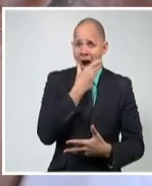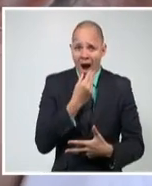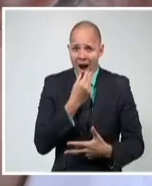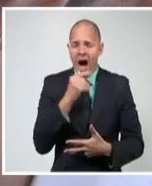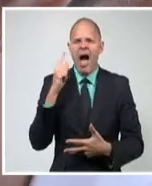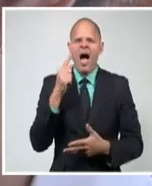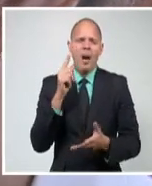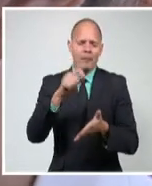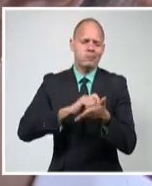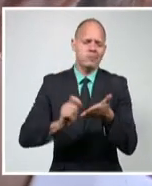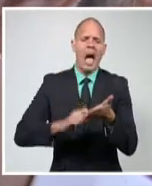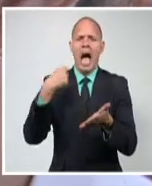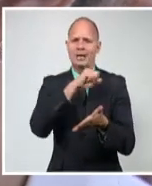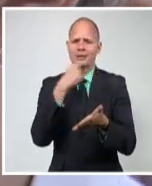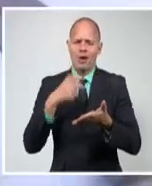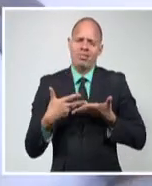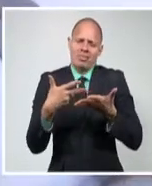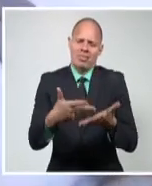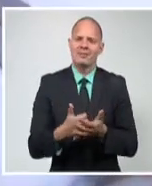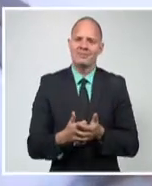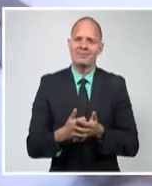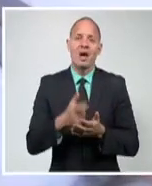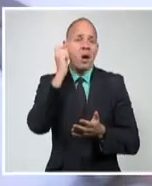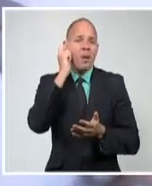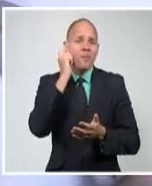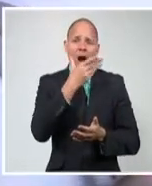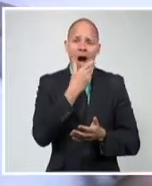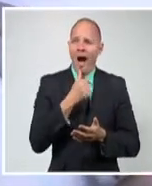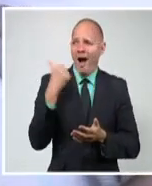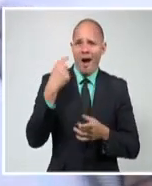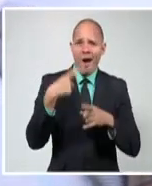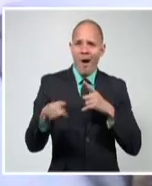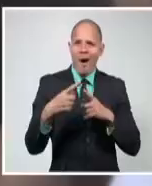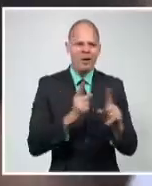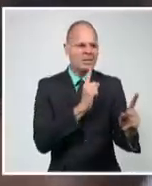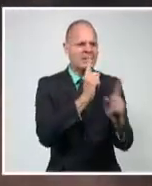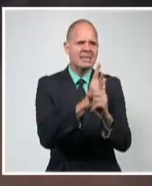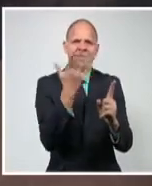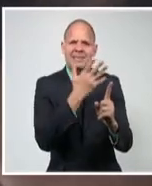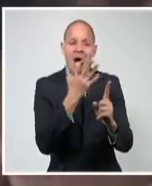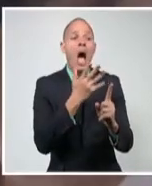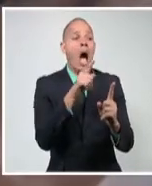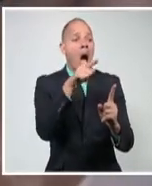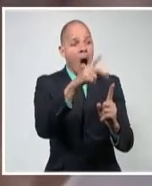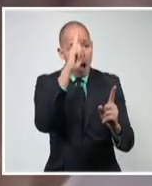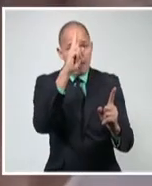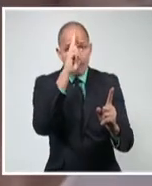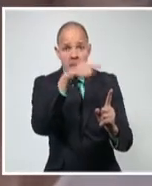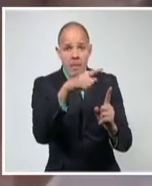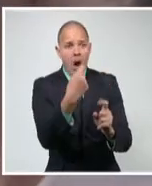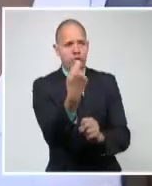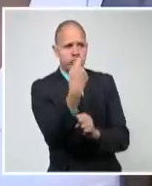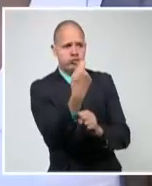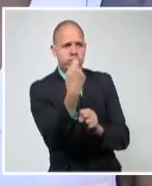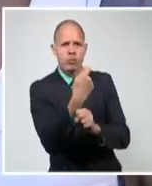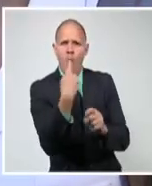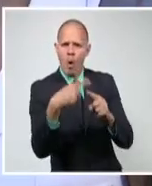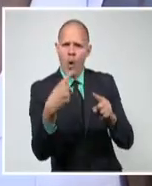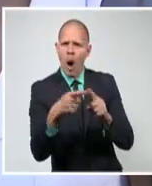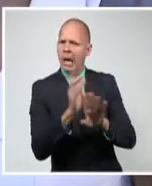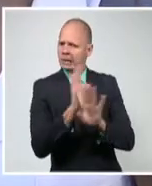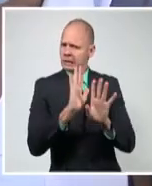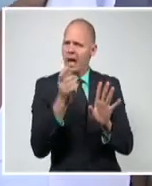Emily encontró un médico consultante a quien le agradece enseñanzas personales de la noble profesión. Ya los conocemos, ya hay